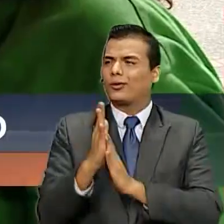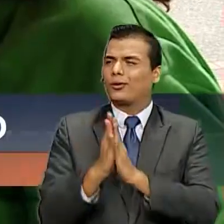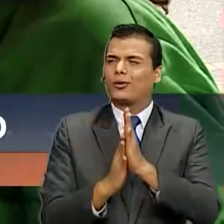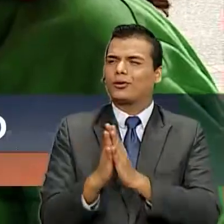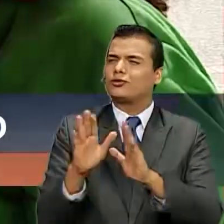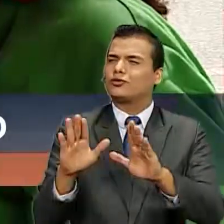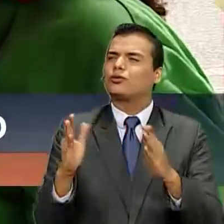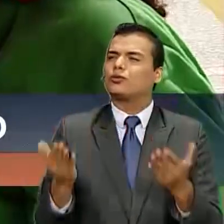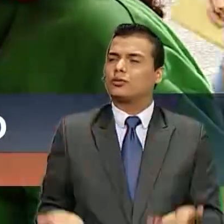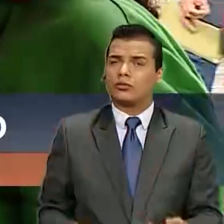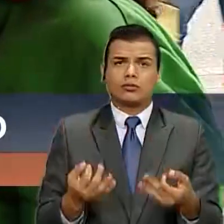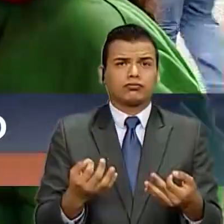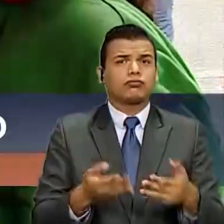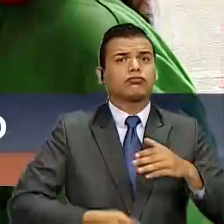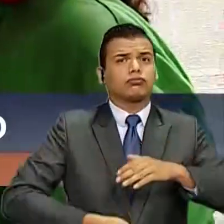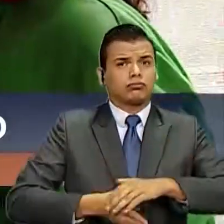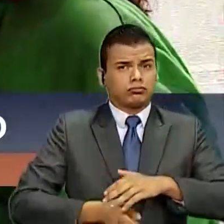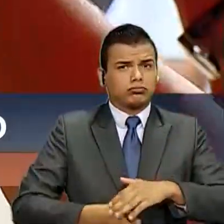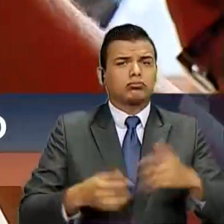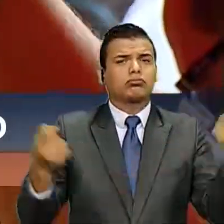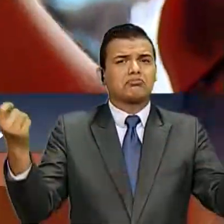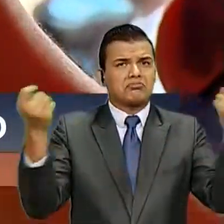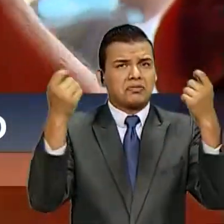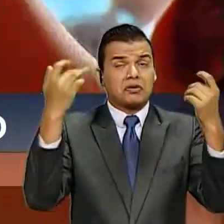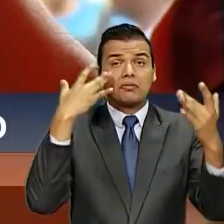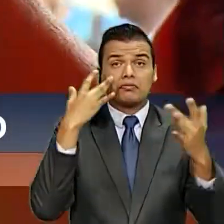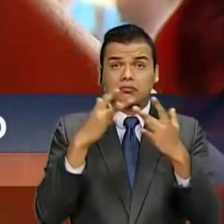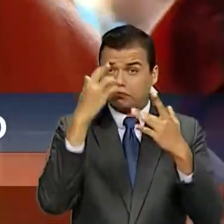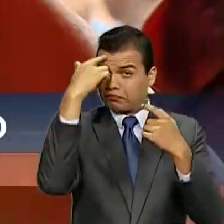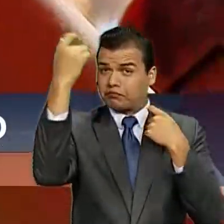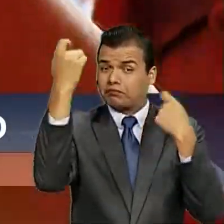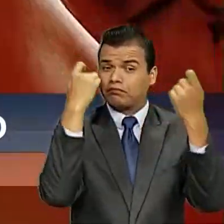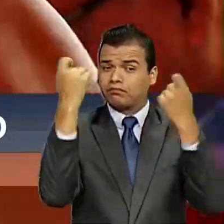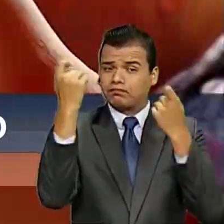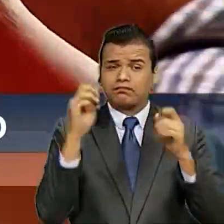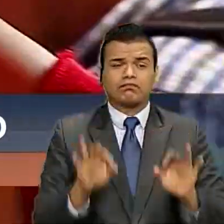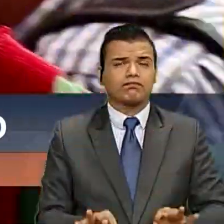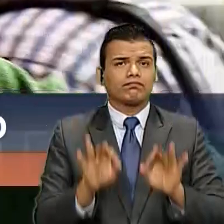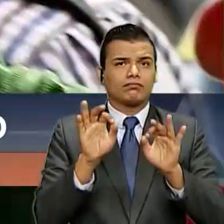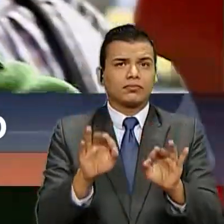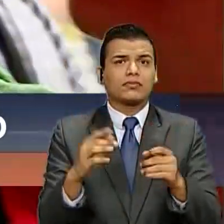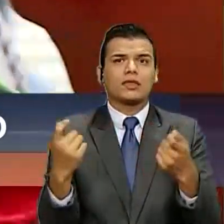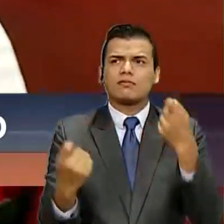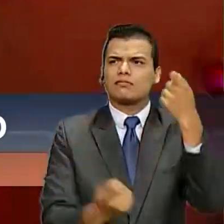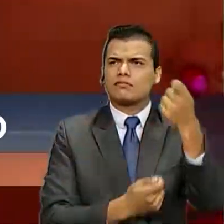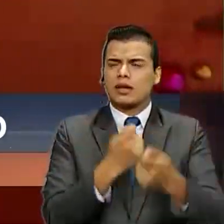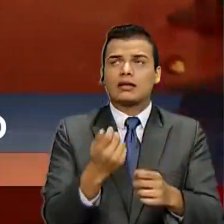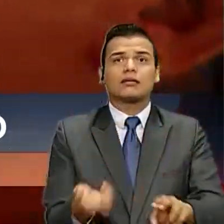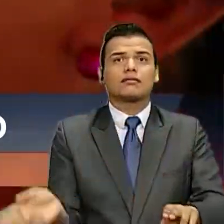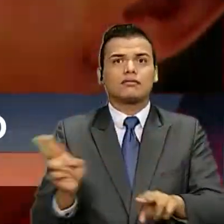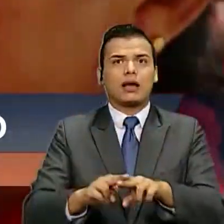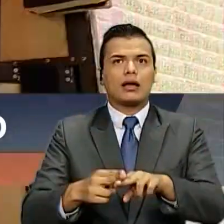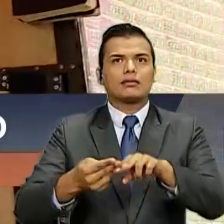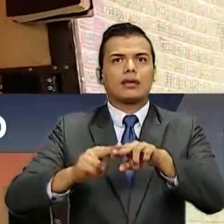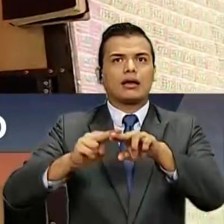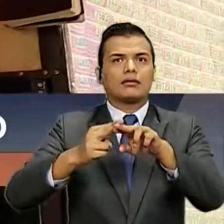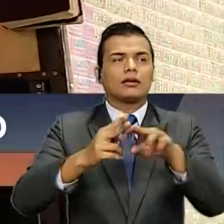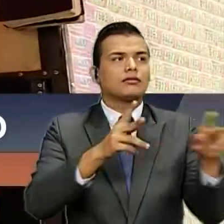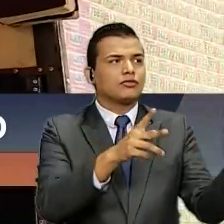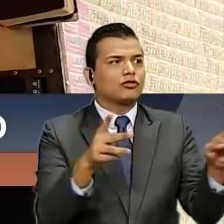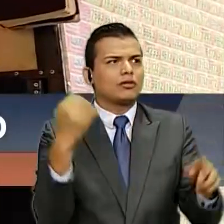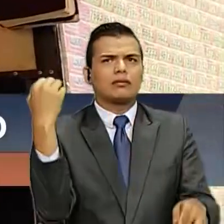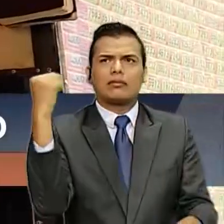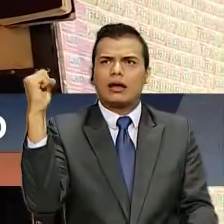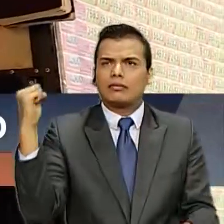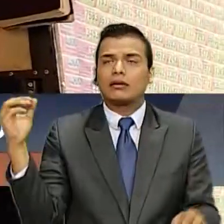vamos a seguir con los promocionales, esa ha sido una buena estrategia, no solo para generar más ventas, sino también más ganadores. Entonces vamos a seguir con